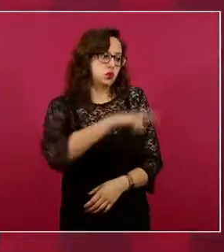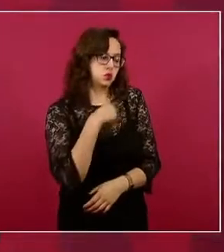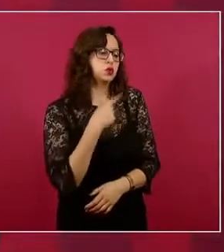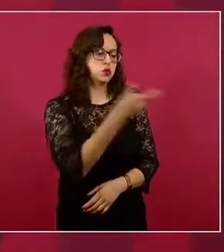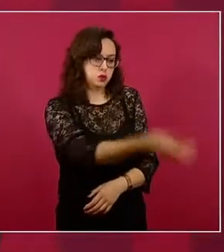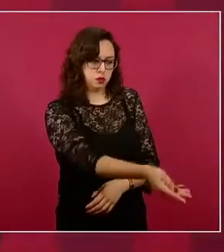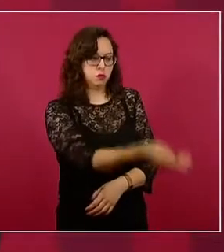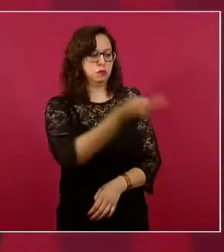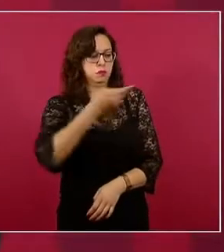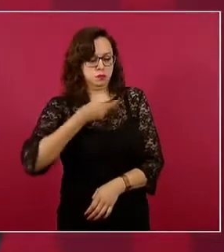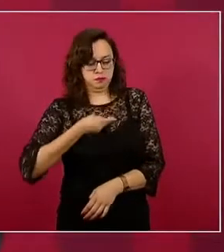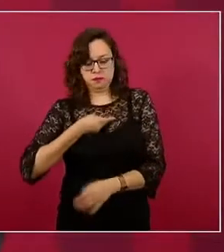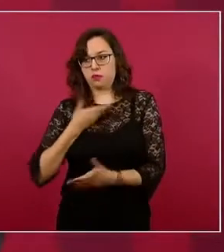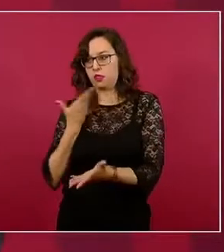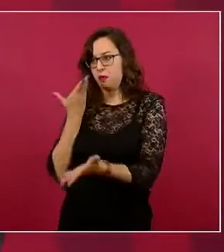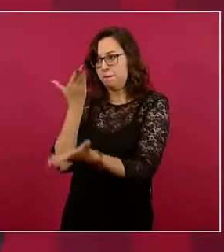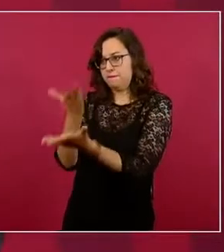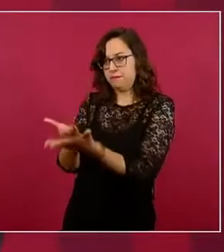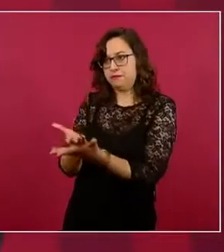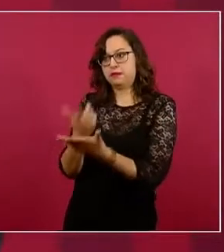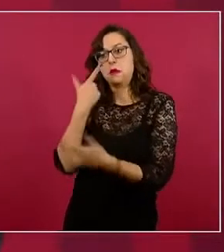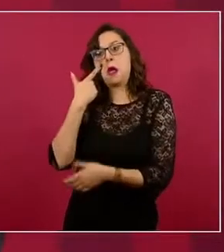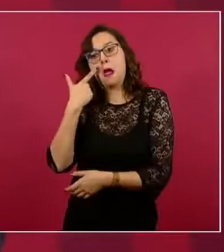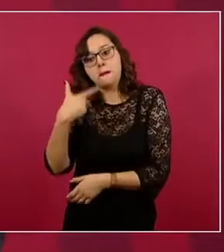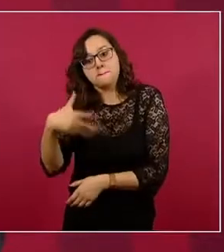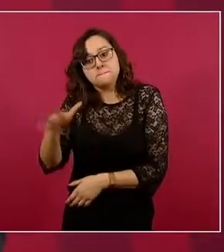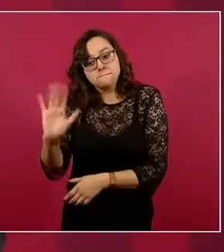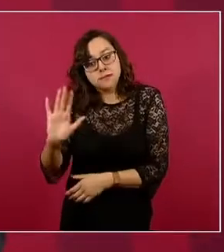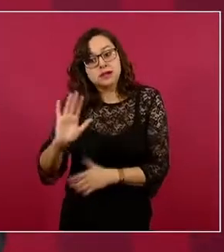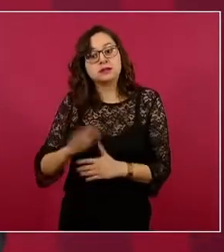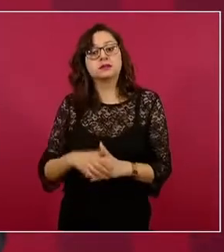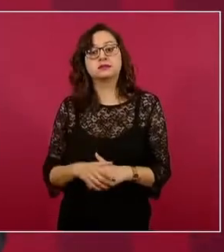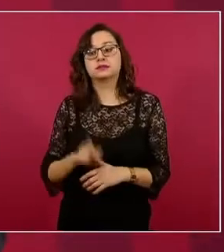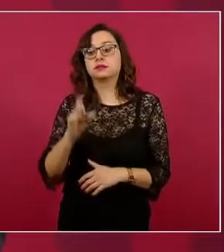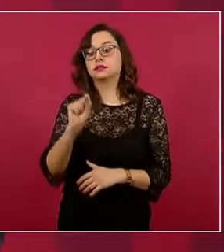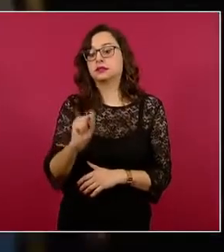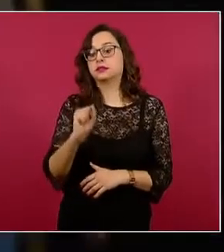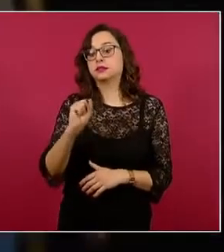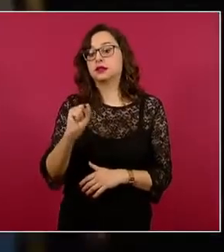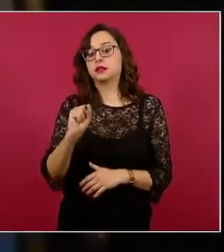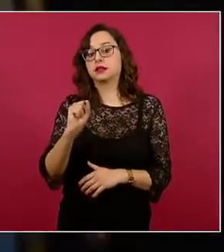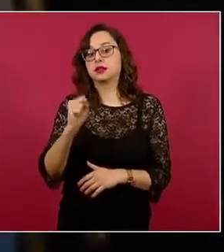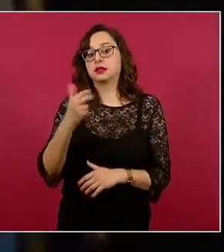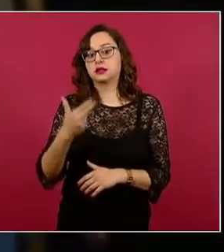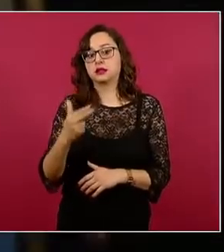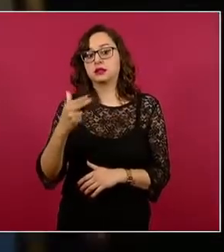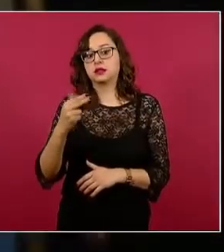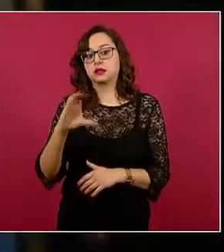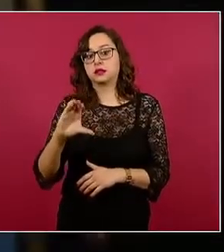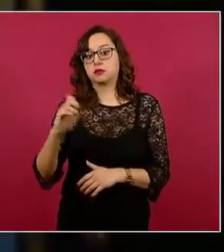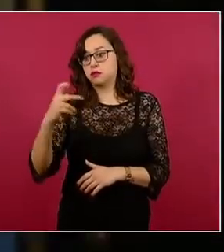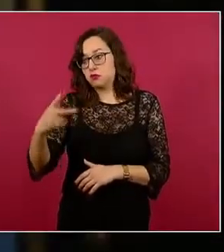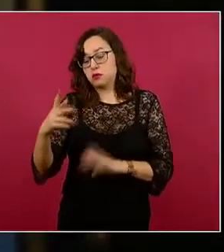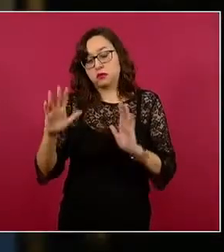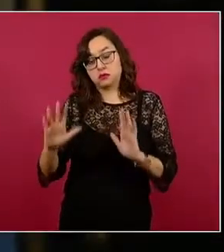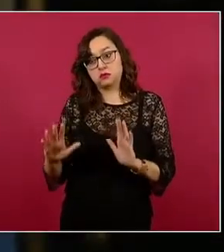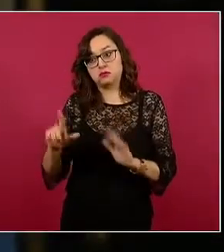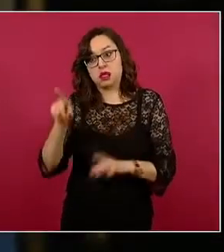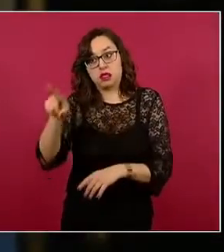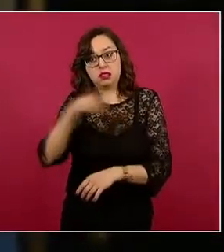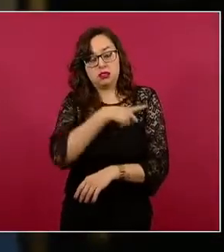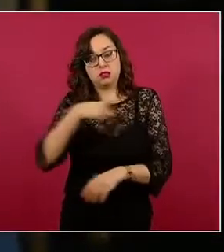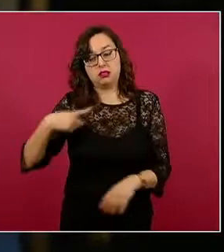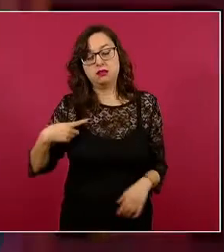propuesta y seguramente el secretario de Hacienda ya lo está